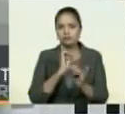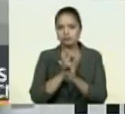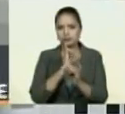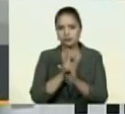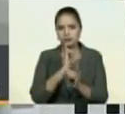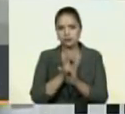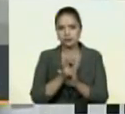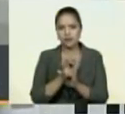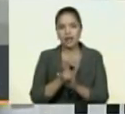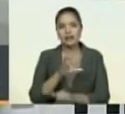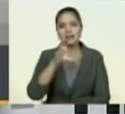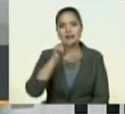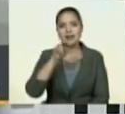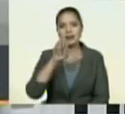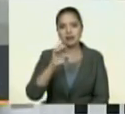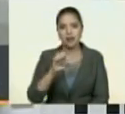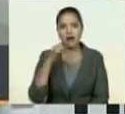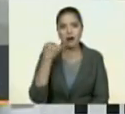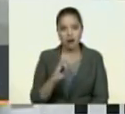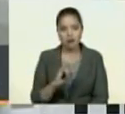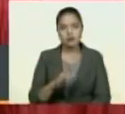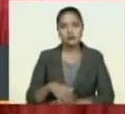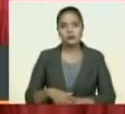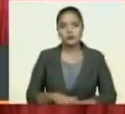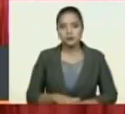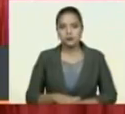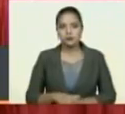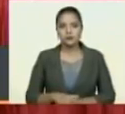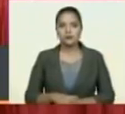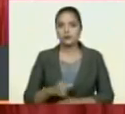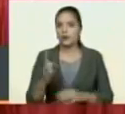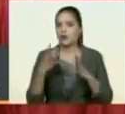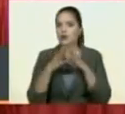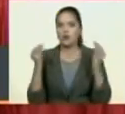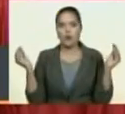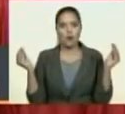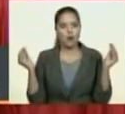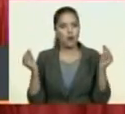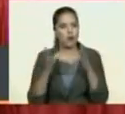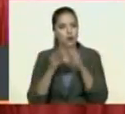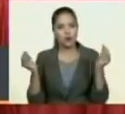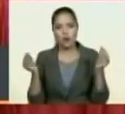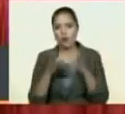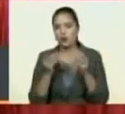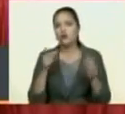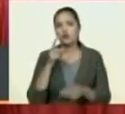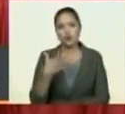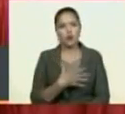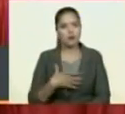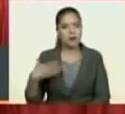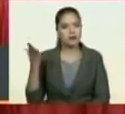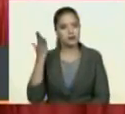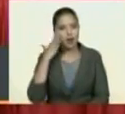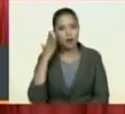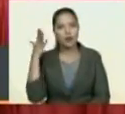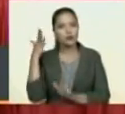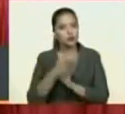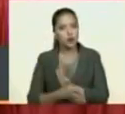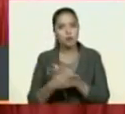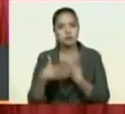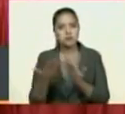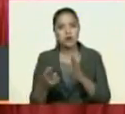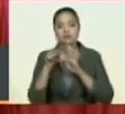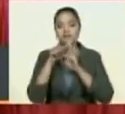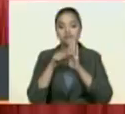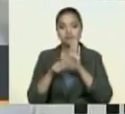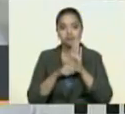página del Consejo Nacional Electoral todos lo que usted quiere saber sobre estas